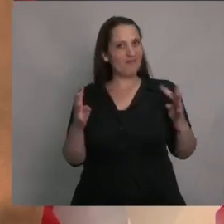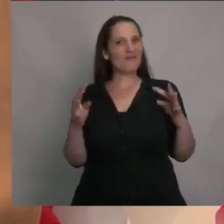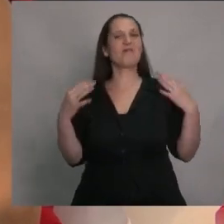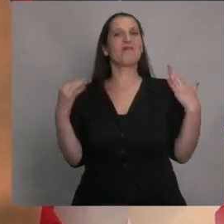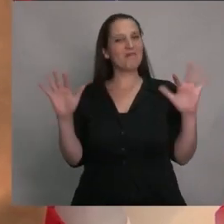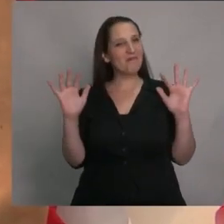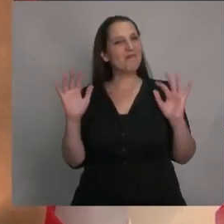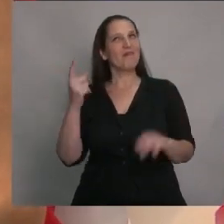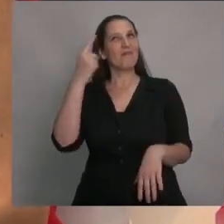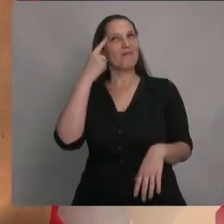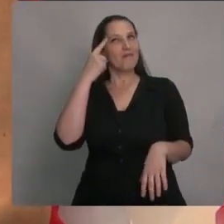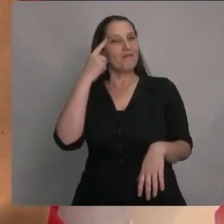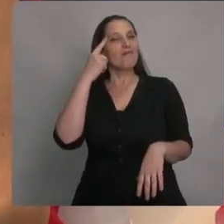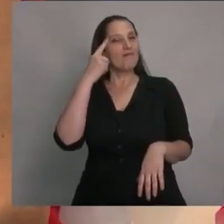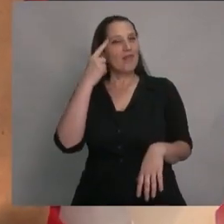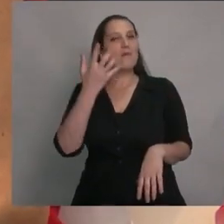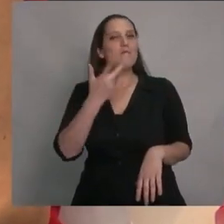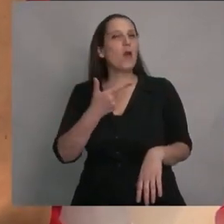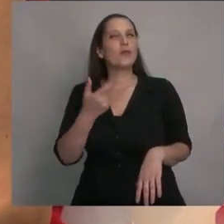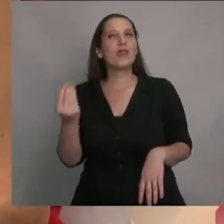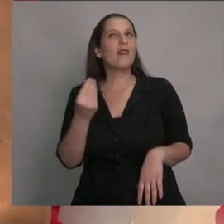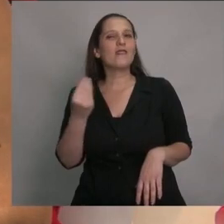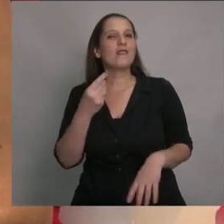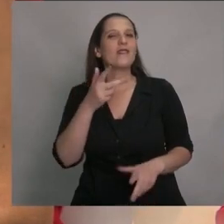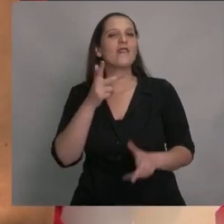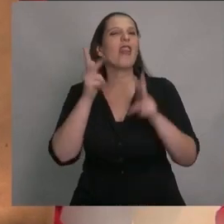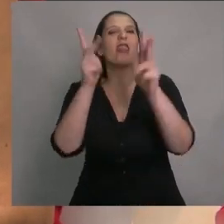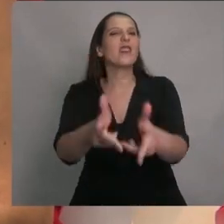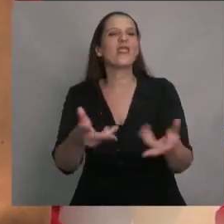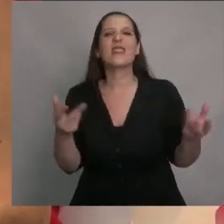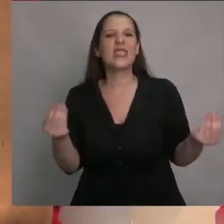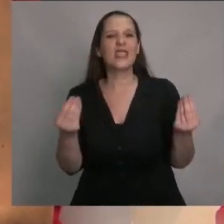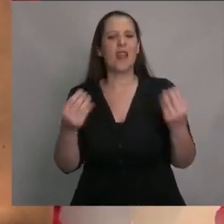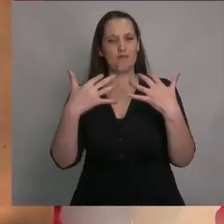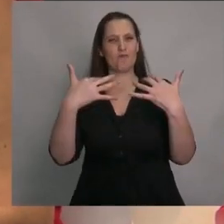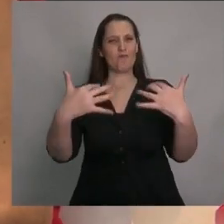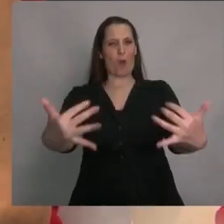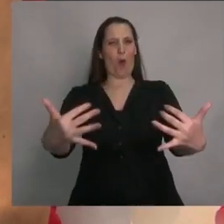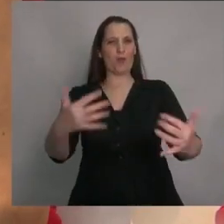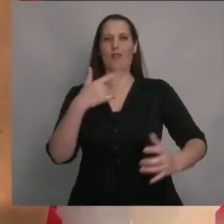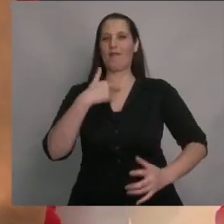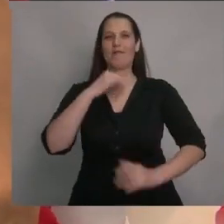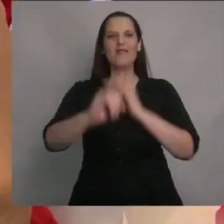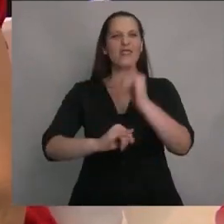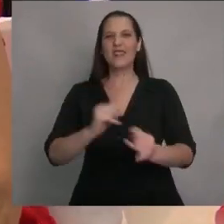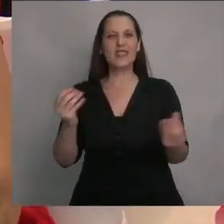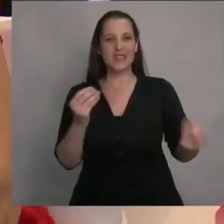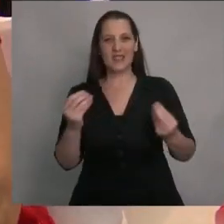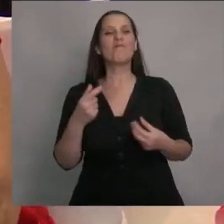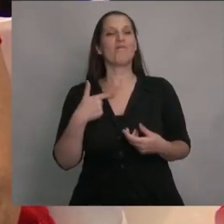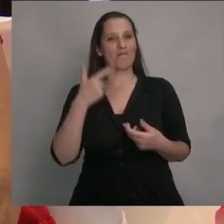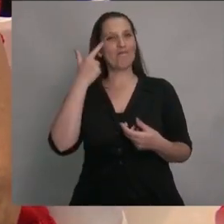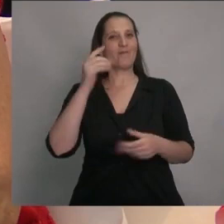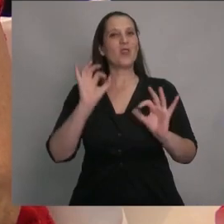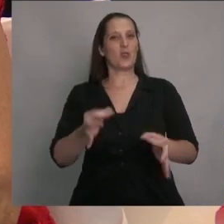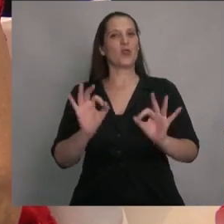me pregunté qué es lo que me gustaría tener la oportunidad de decirle a este gran público. Y supe